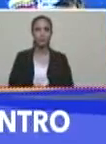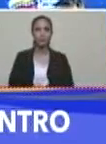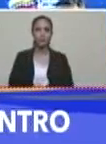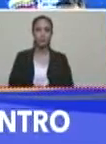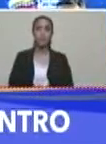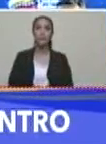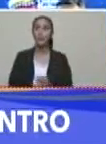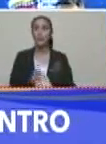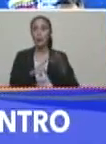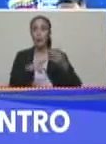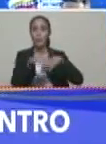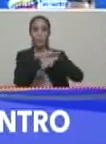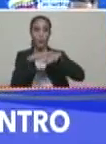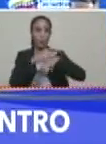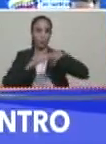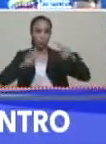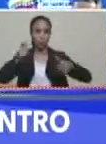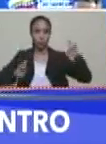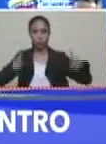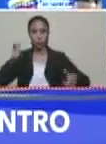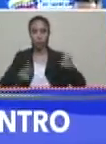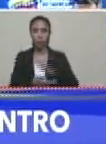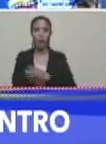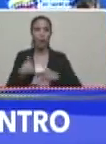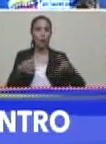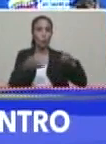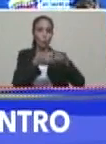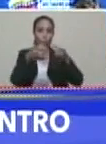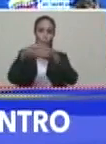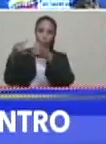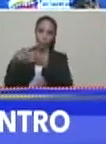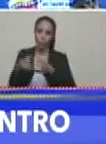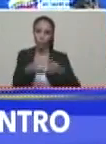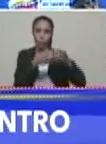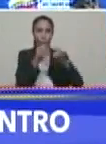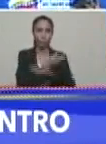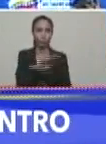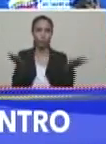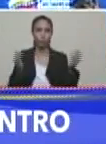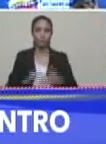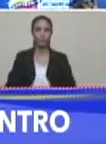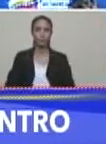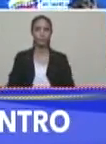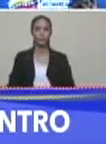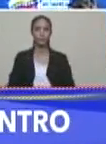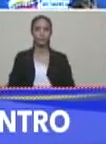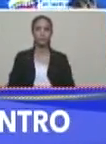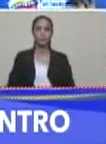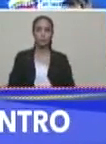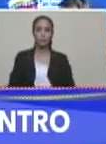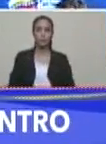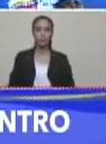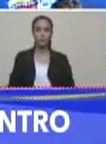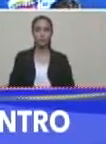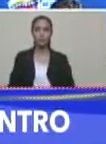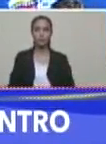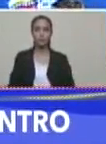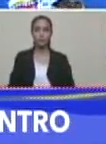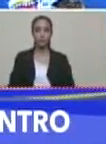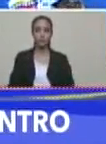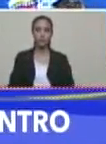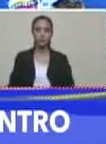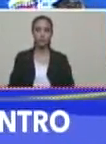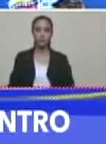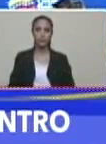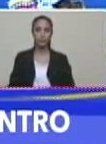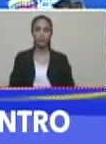a las ministras, ministros, al jefe de las misiones sociales de Cuba en Venezuela, doctor Julio García,